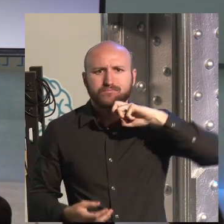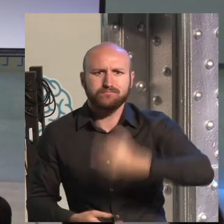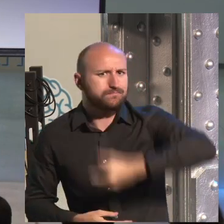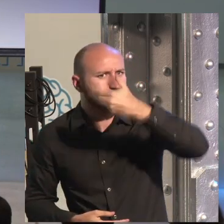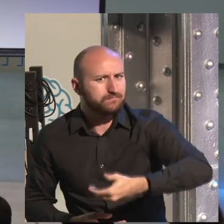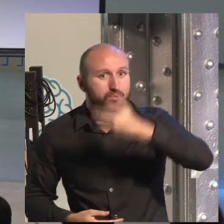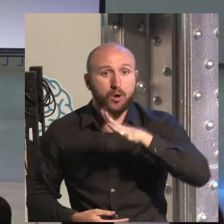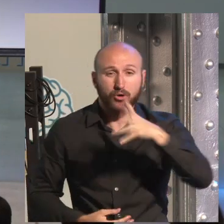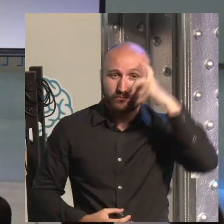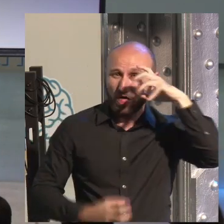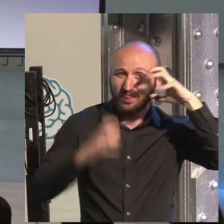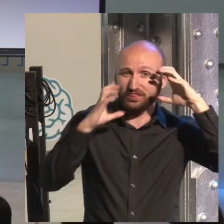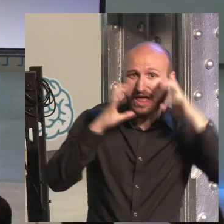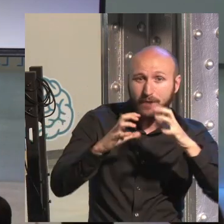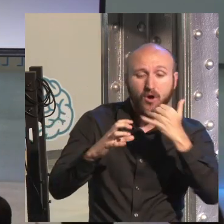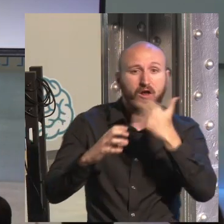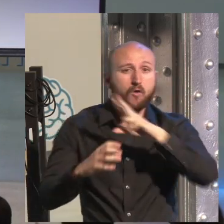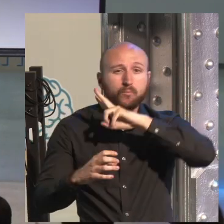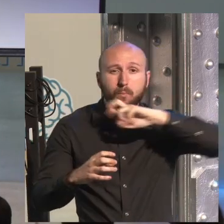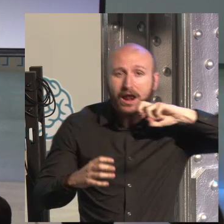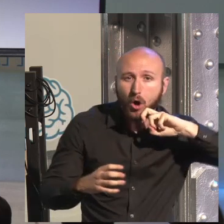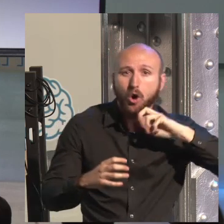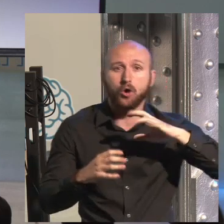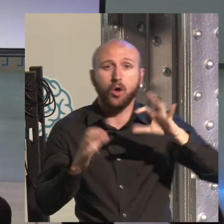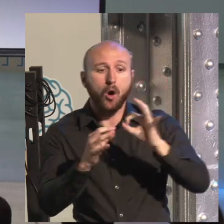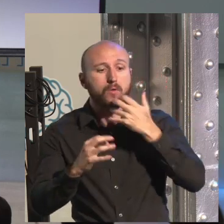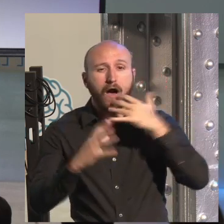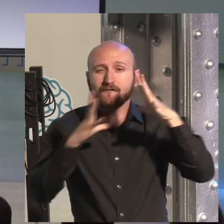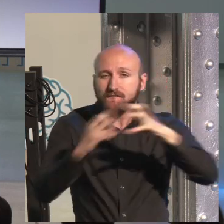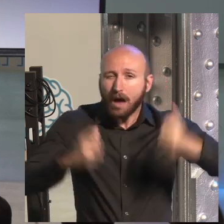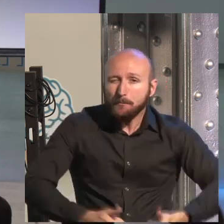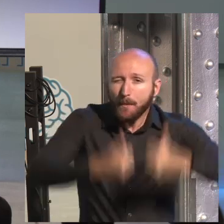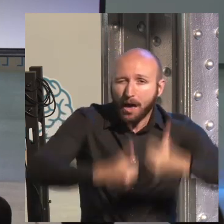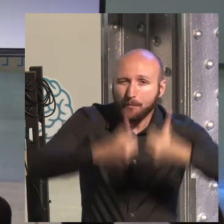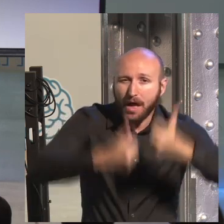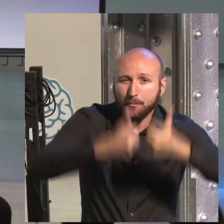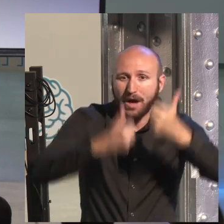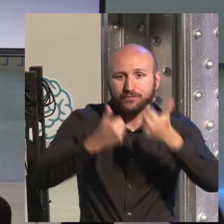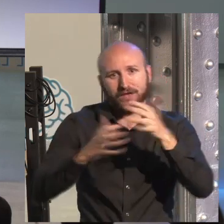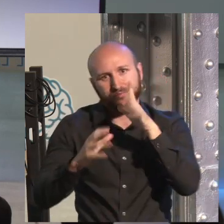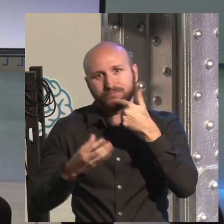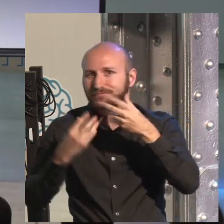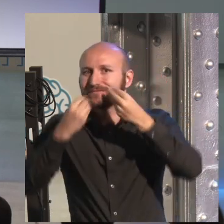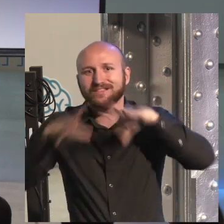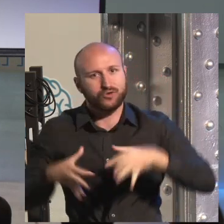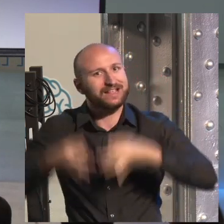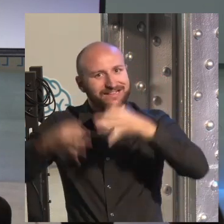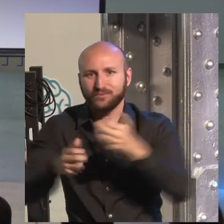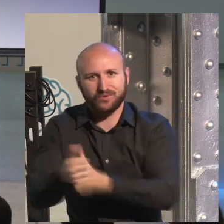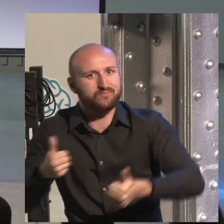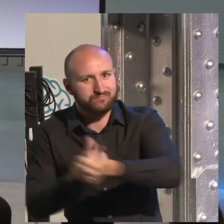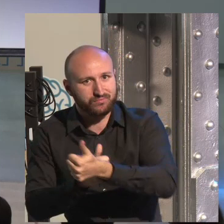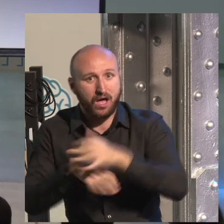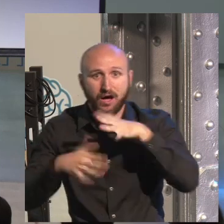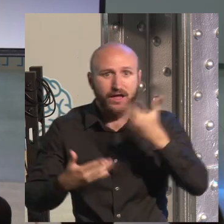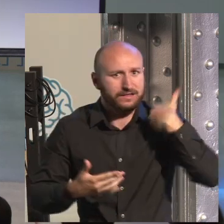cerebro aprecie, valore o desee más o necesite más que una buena historia. Así que ya lo sabéis. Y